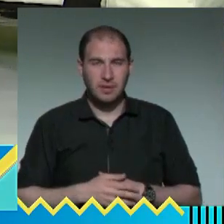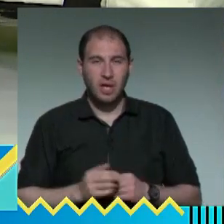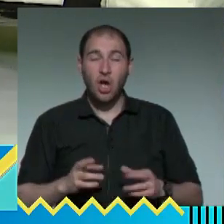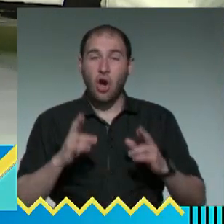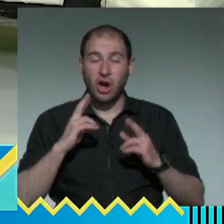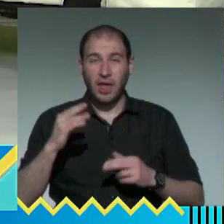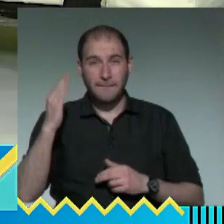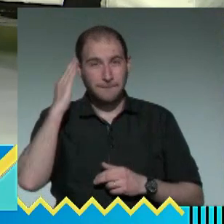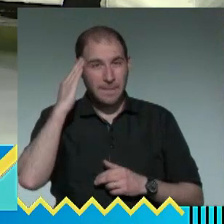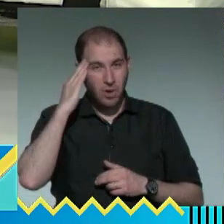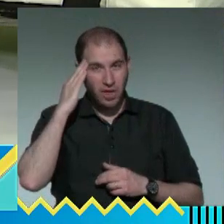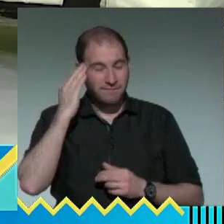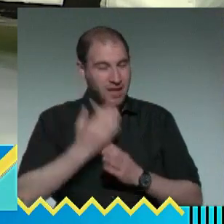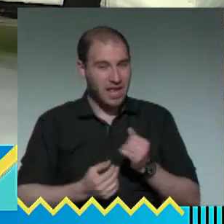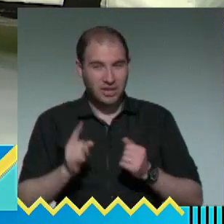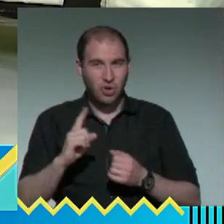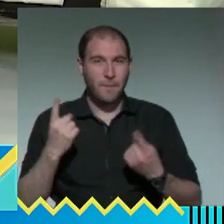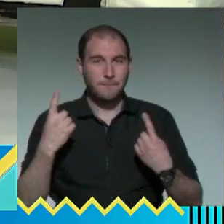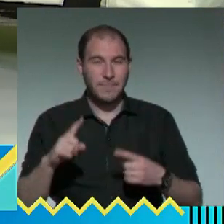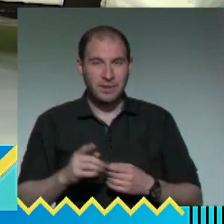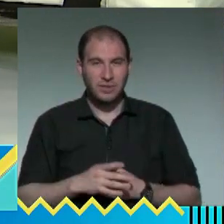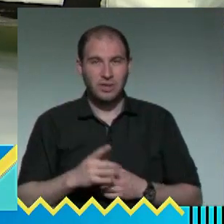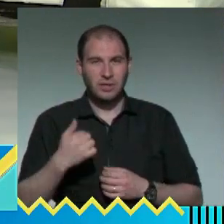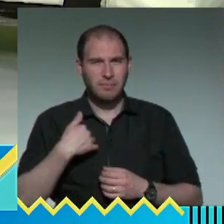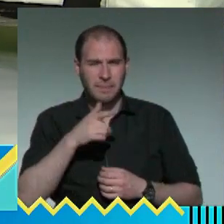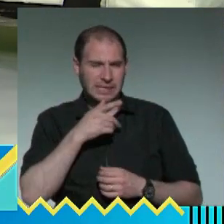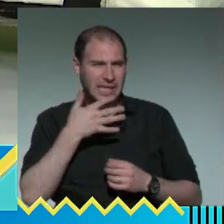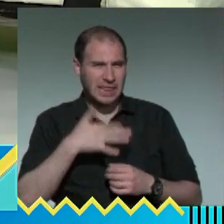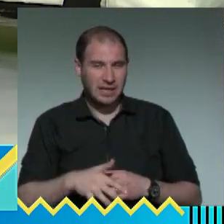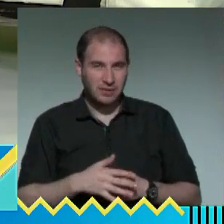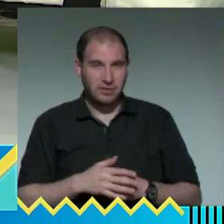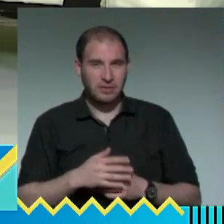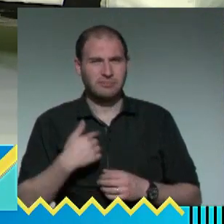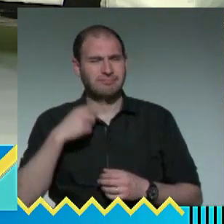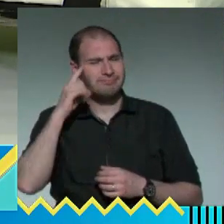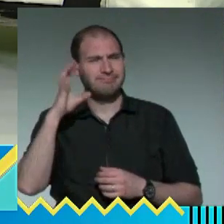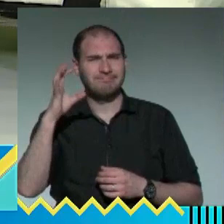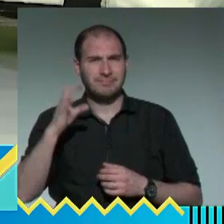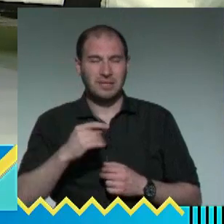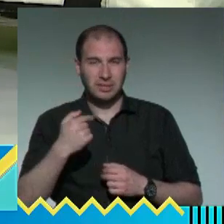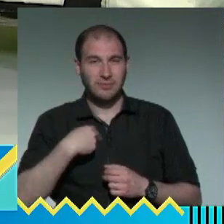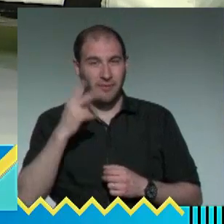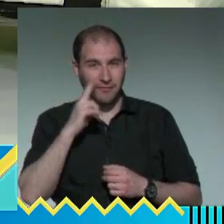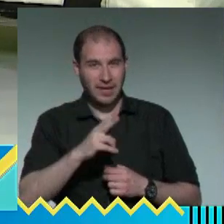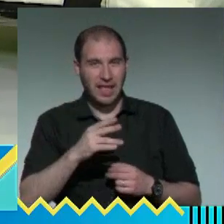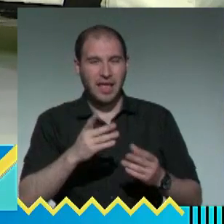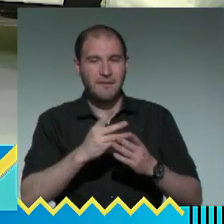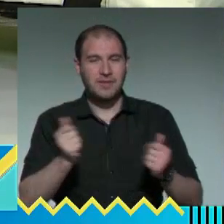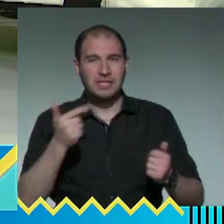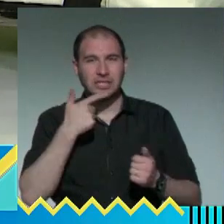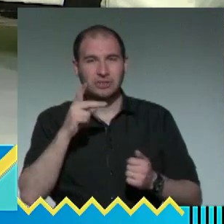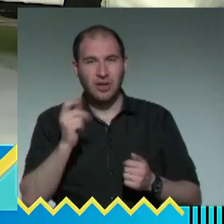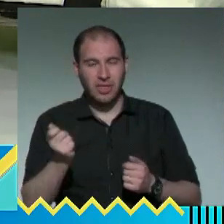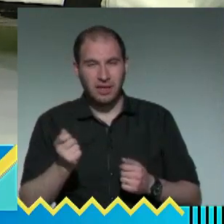que la memoria no me esté fallando, pero yo según tengo entendido, o sea, según me acuerdo, yo fui a ver la despedida de